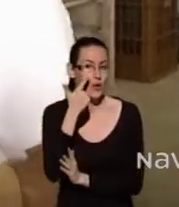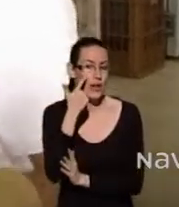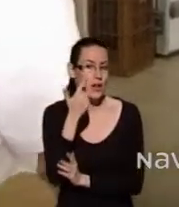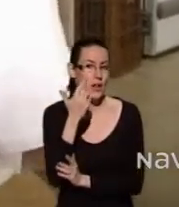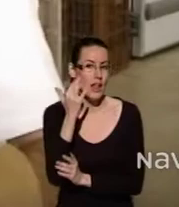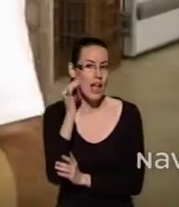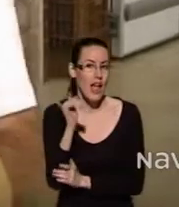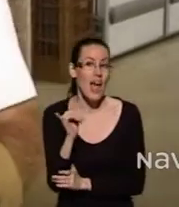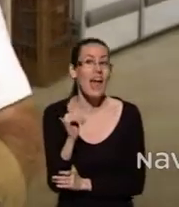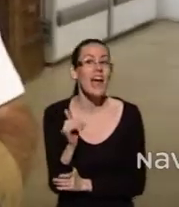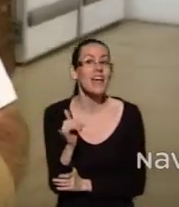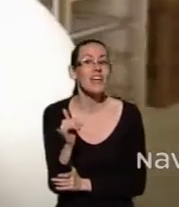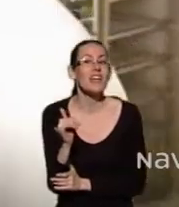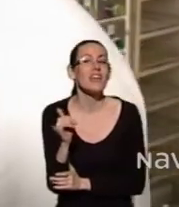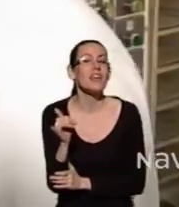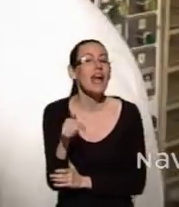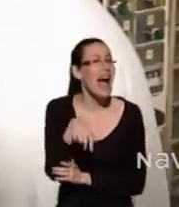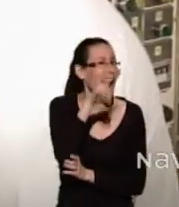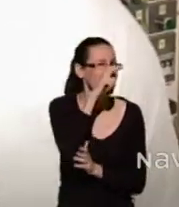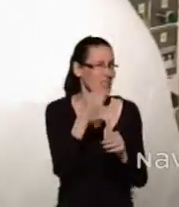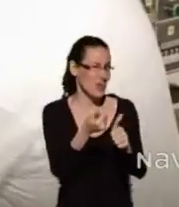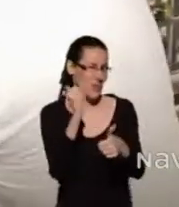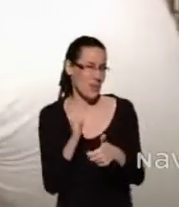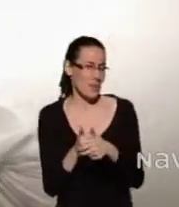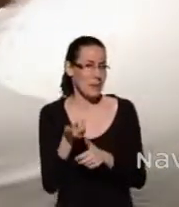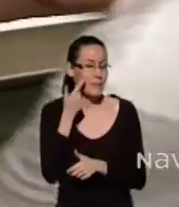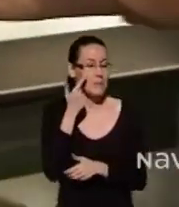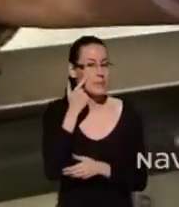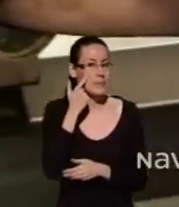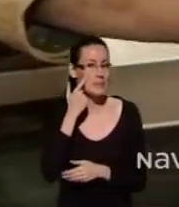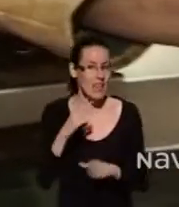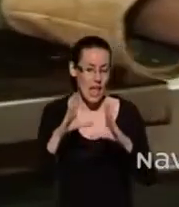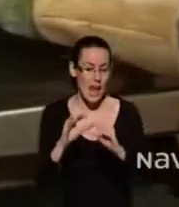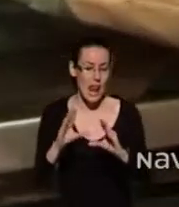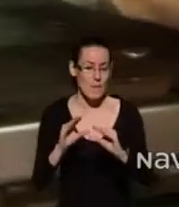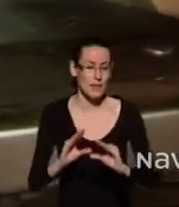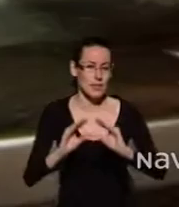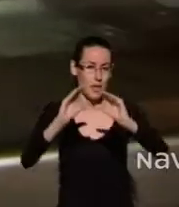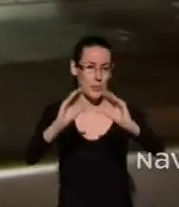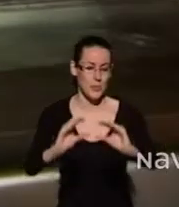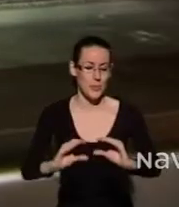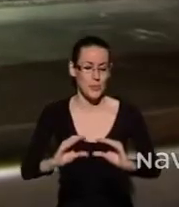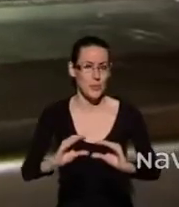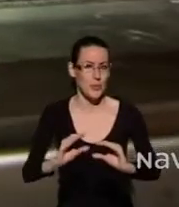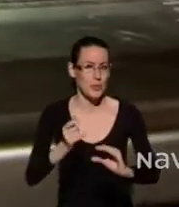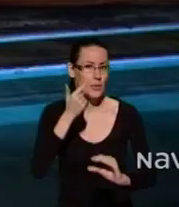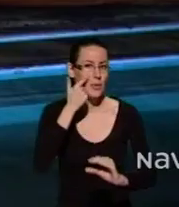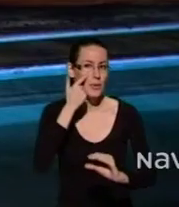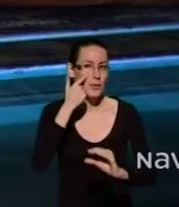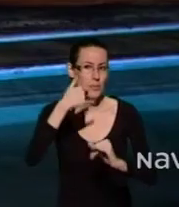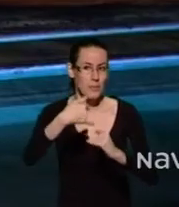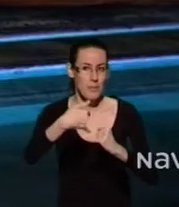los antiguos, el que tenía antes. La masa, como veis, va depositada los panes sobre barro